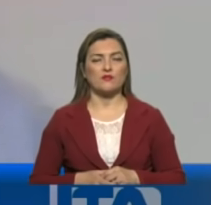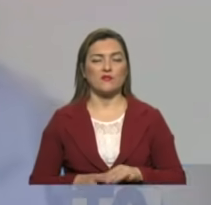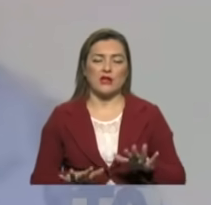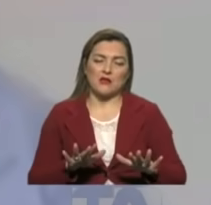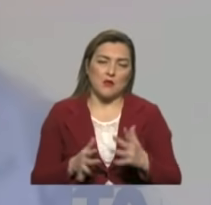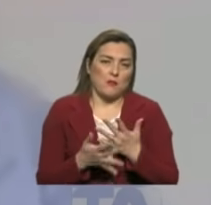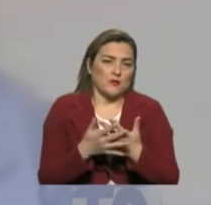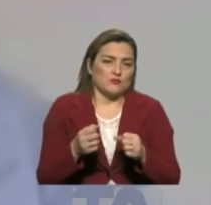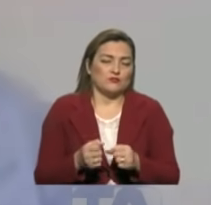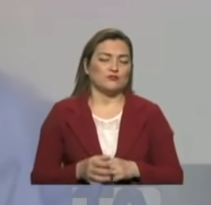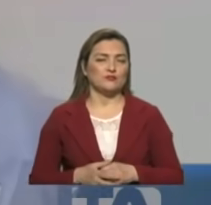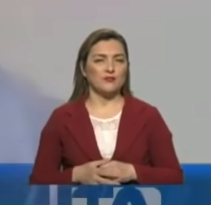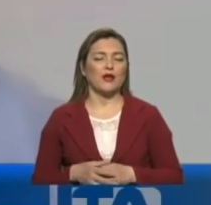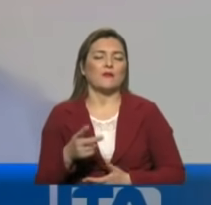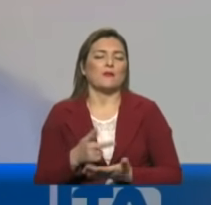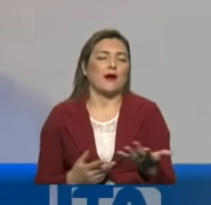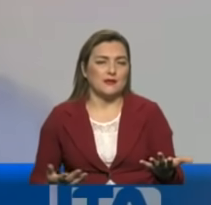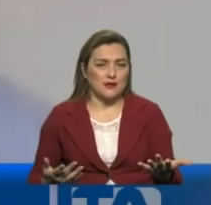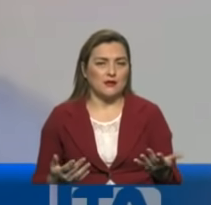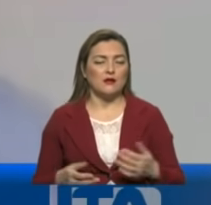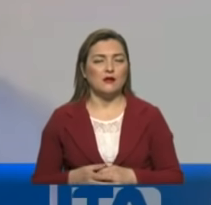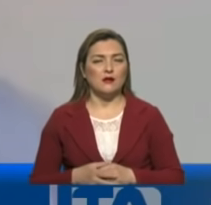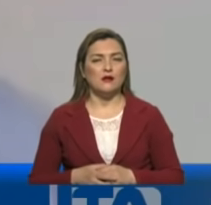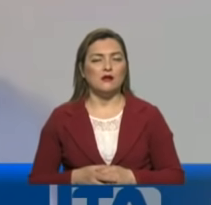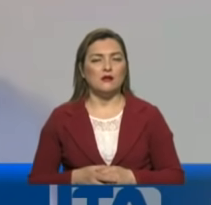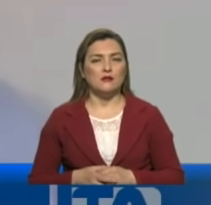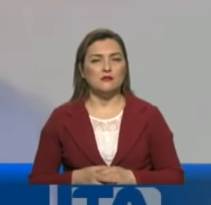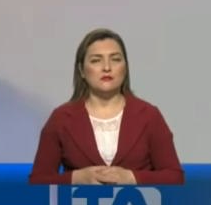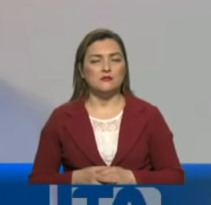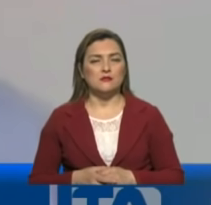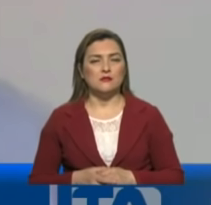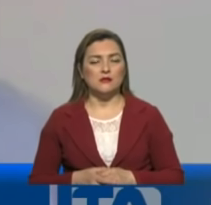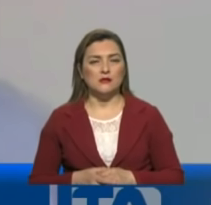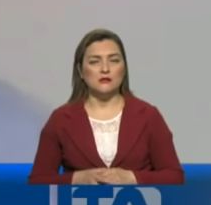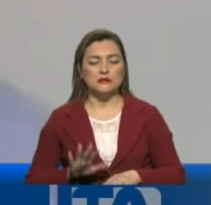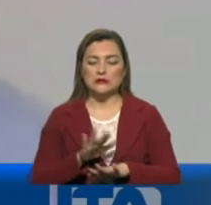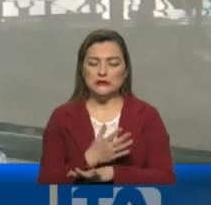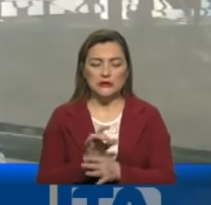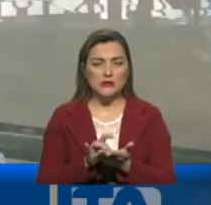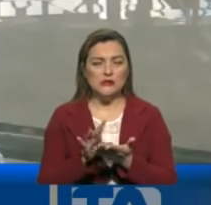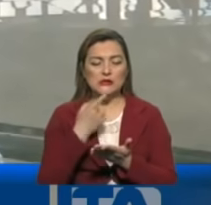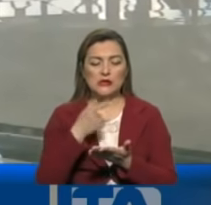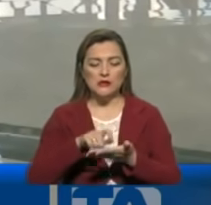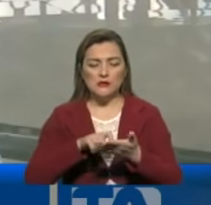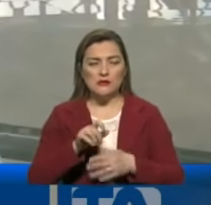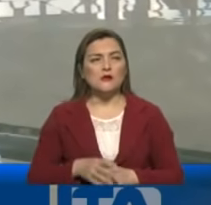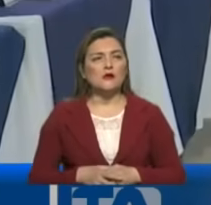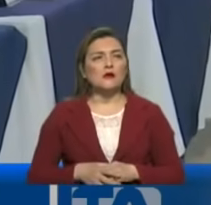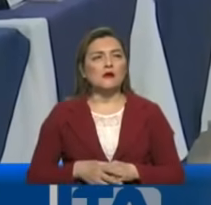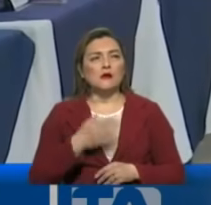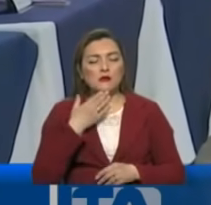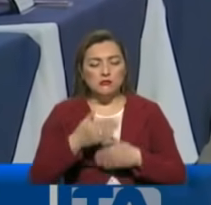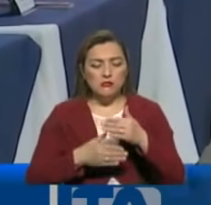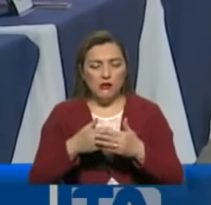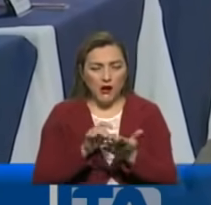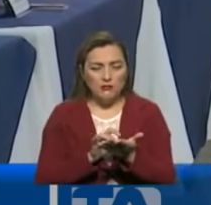preventiva. ¿Y qué es lo que sucederá en ese caso? Que se configurará una causal de remoción prevista en el COTAD. Únicamente a través de un proceso